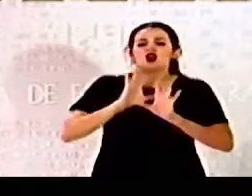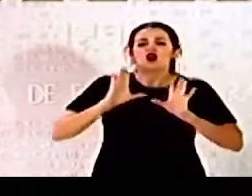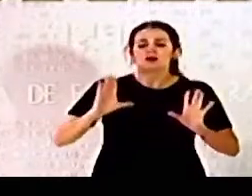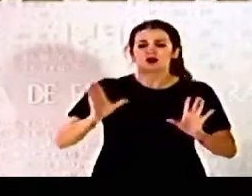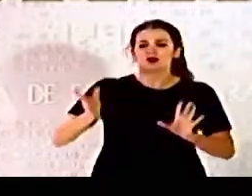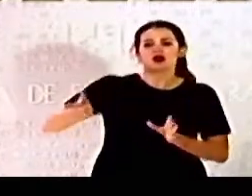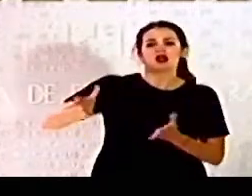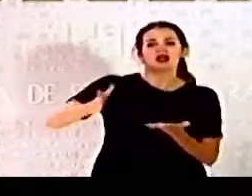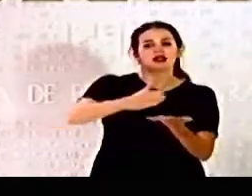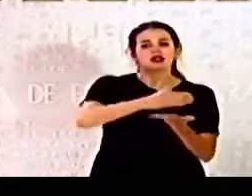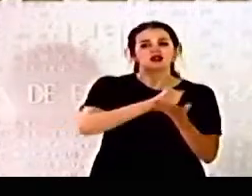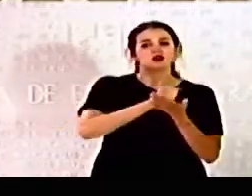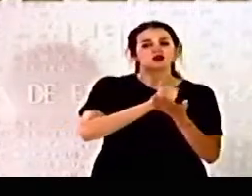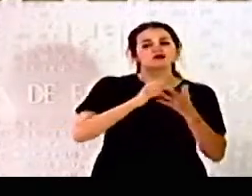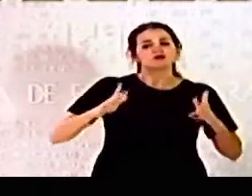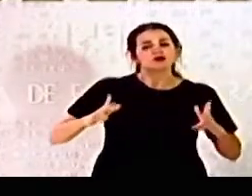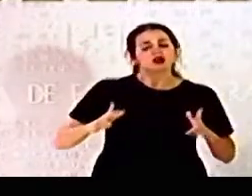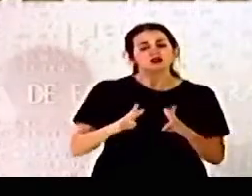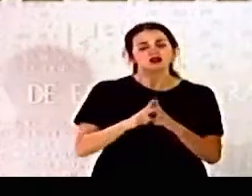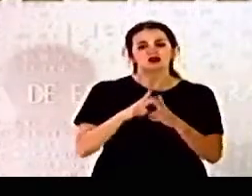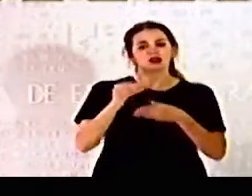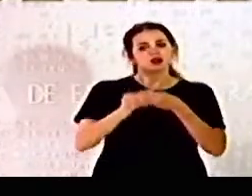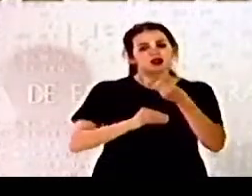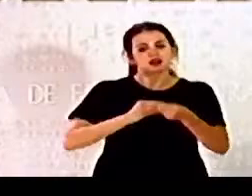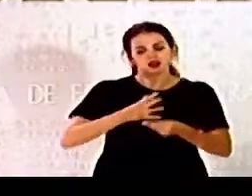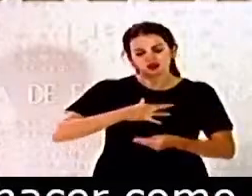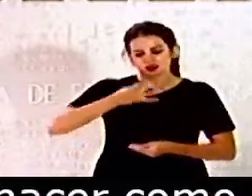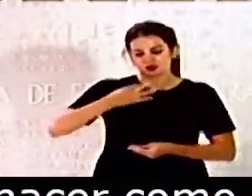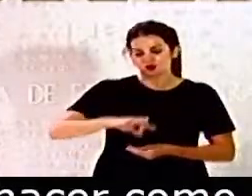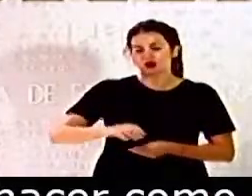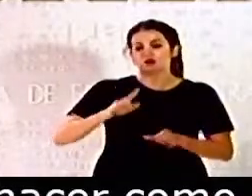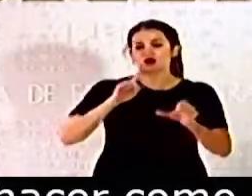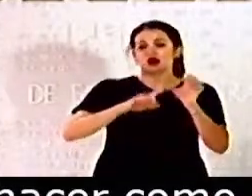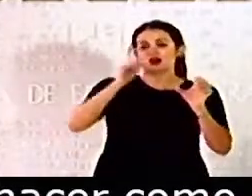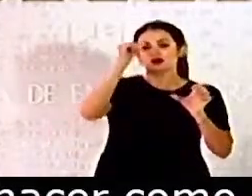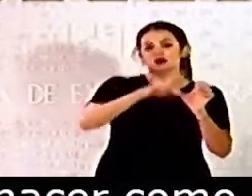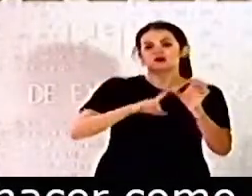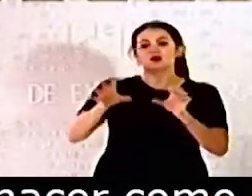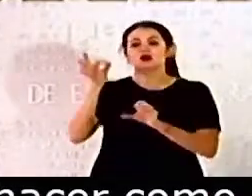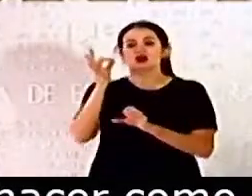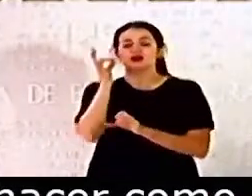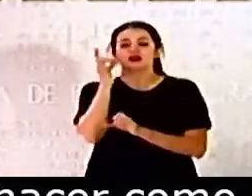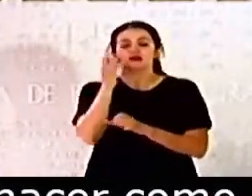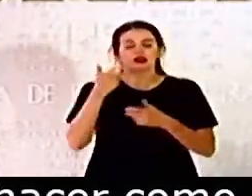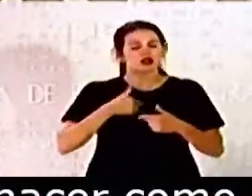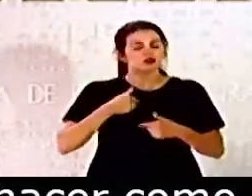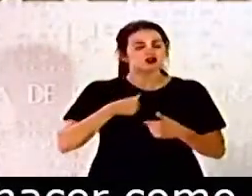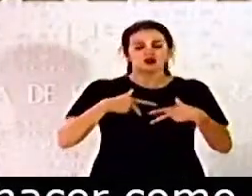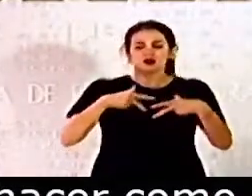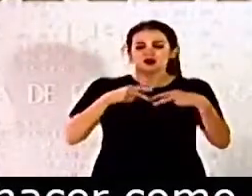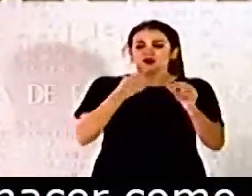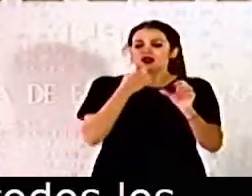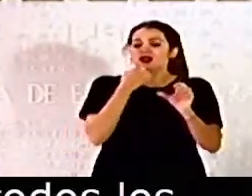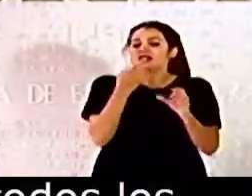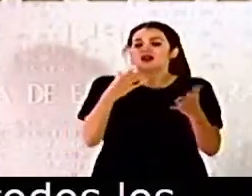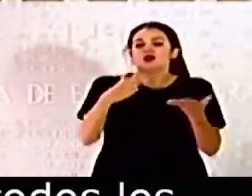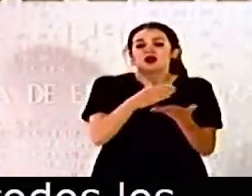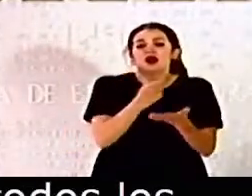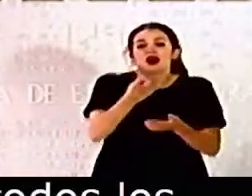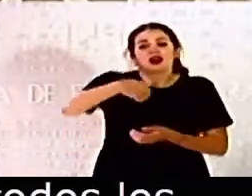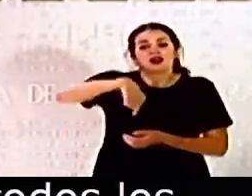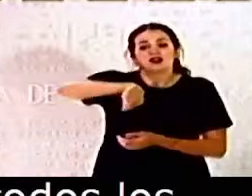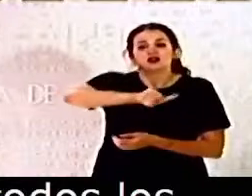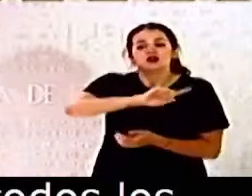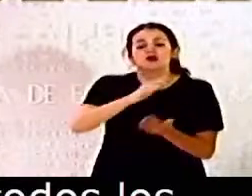como sociedad en este momento, y a eso animo a todos los extremeños y a todas las extremeñas, agradeciéndoles estos largos meses que llevamos